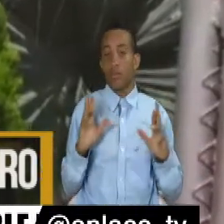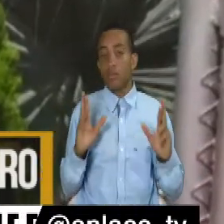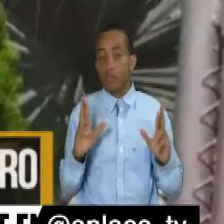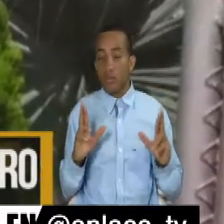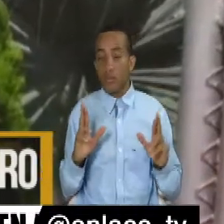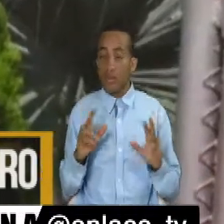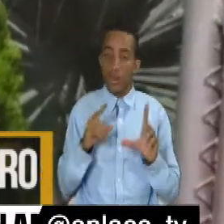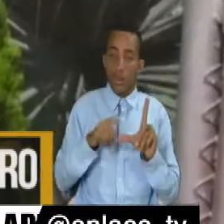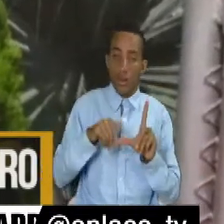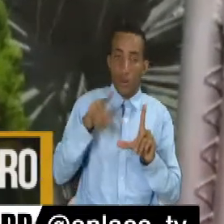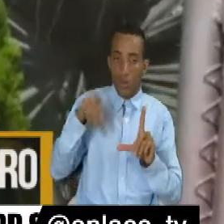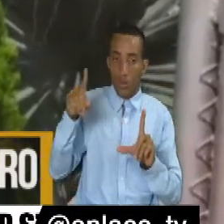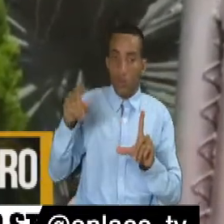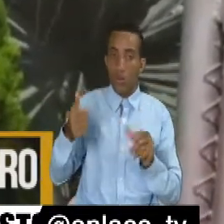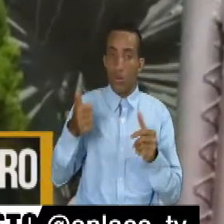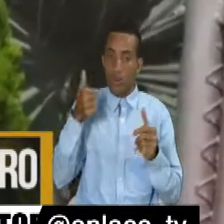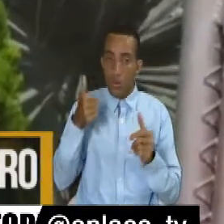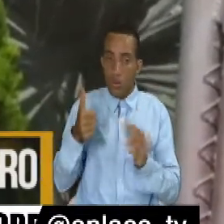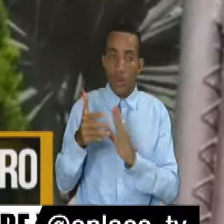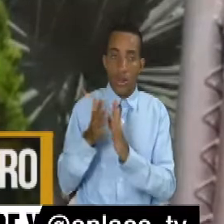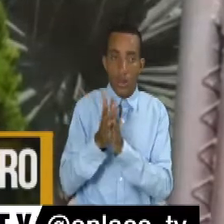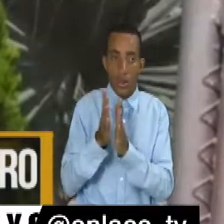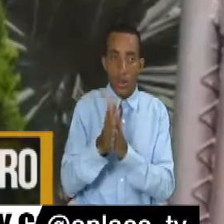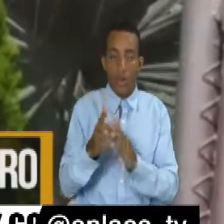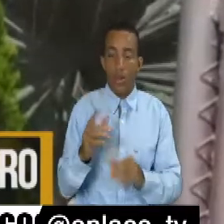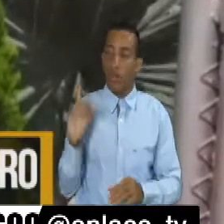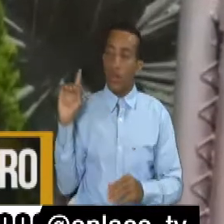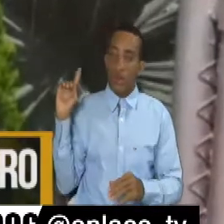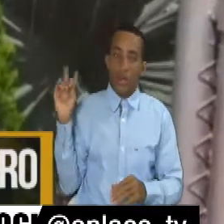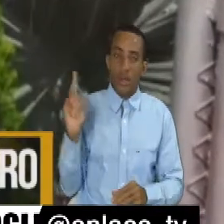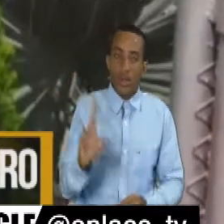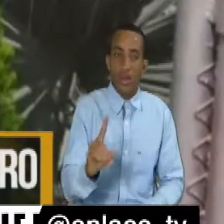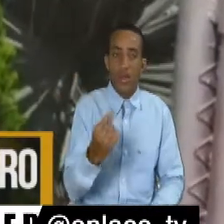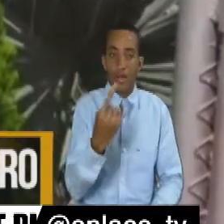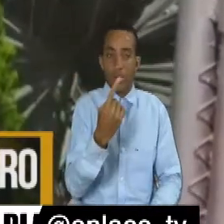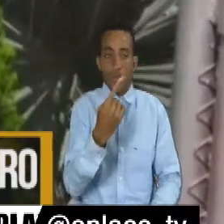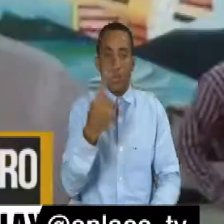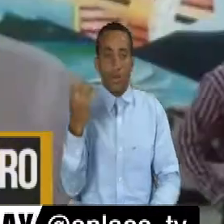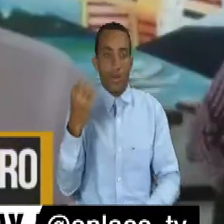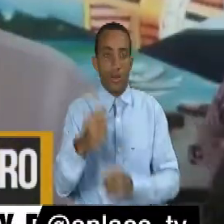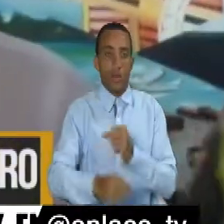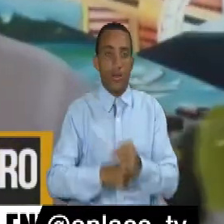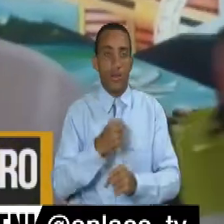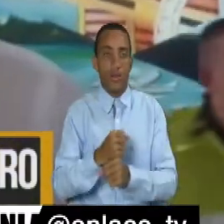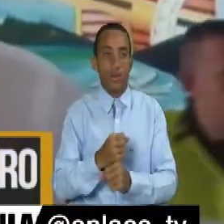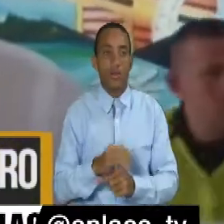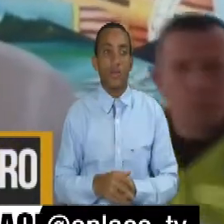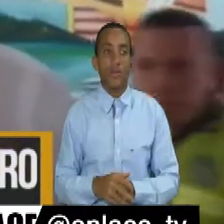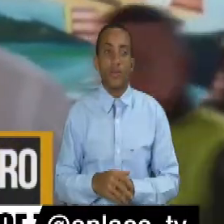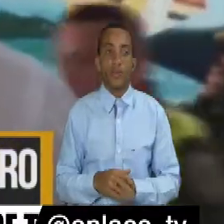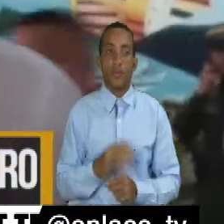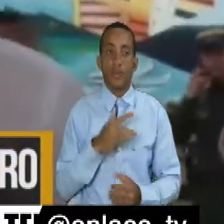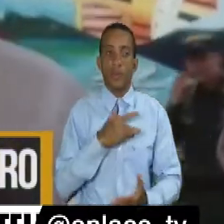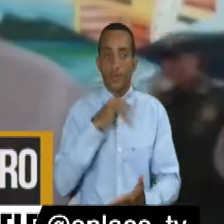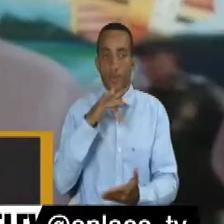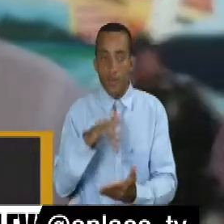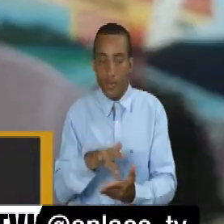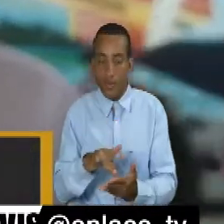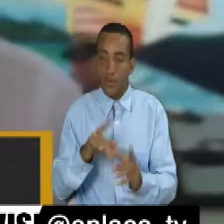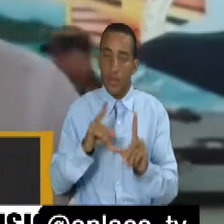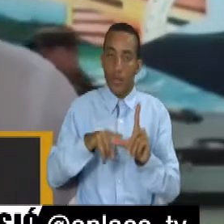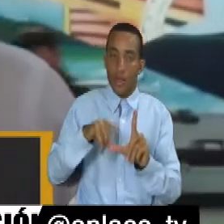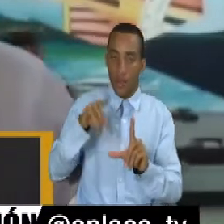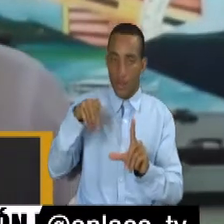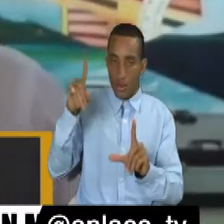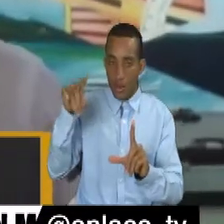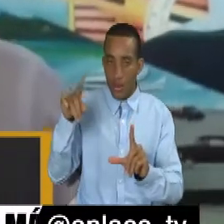buen balance de lo que aquí se ha hecho a 100 años de cumplirse la industria del petróleo. Venimos a hacer un análisis y evaluación sobre